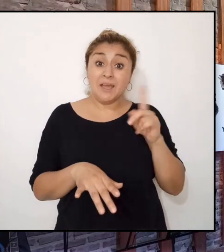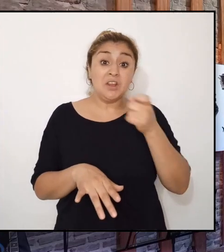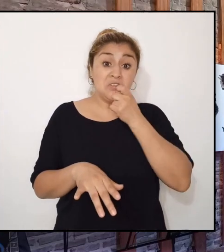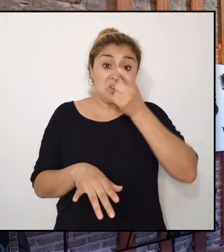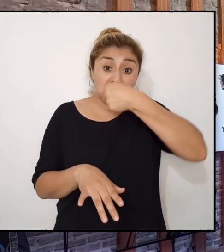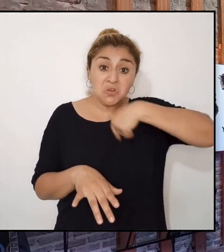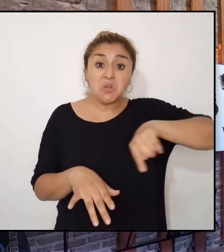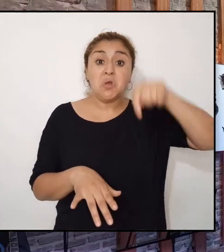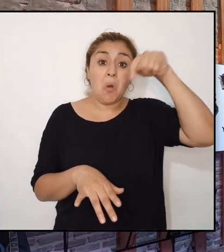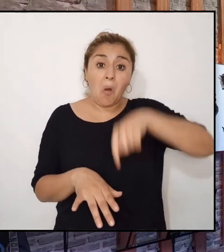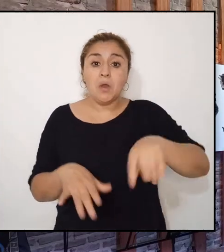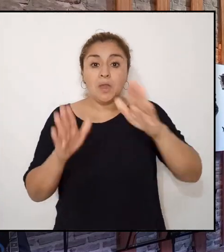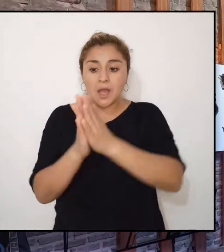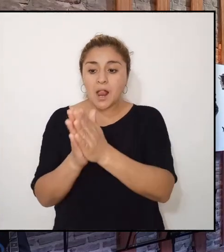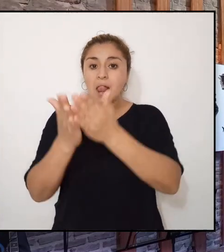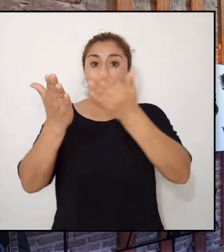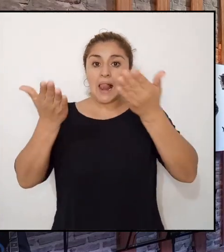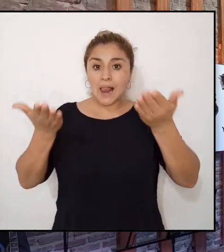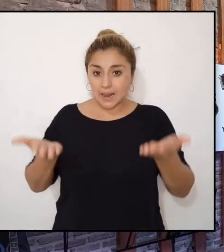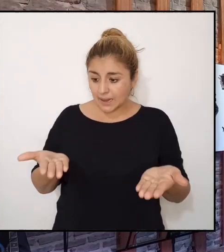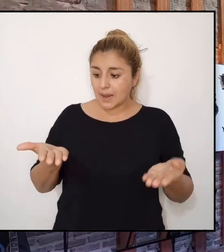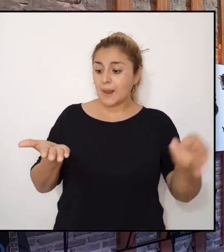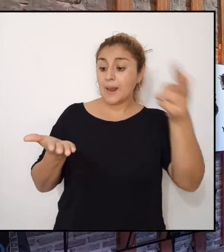¿verdad? ¿Qué sucede?